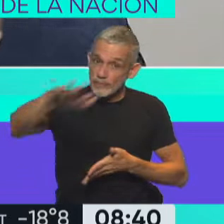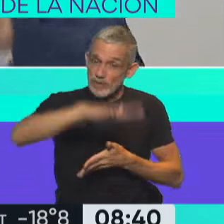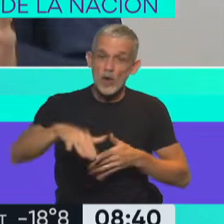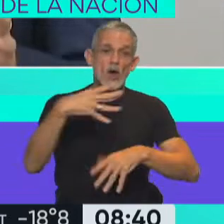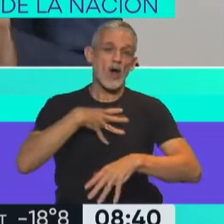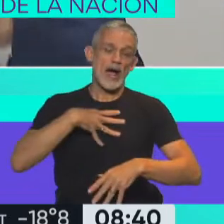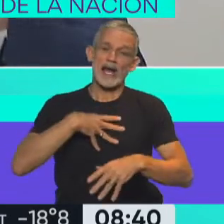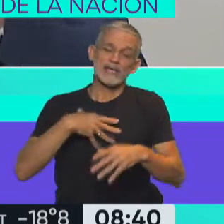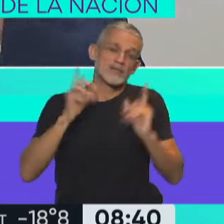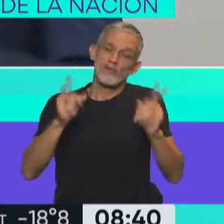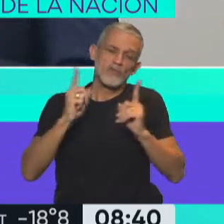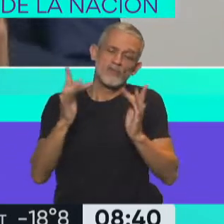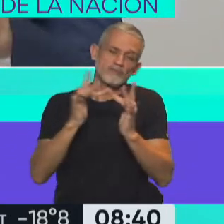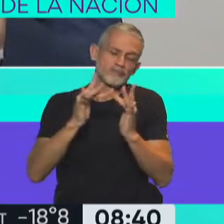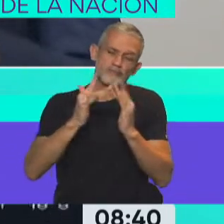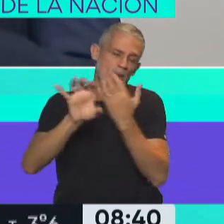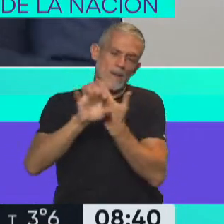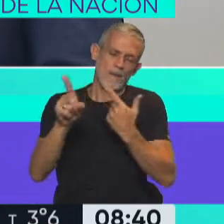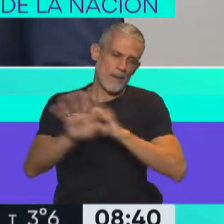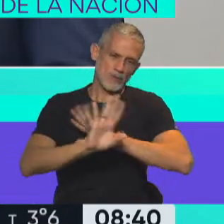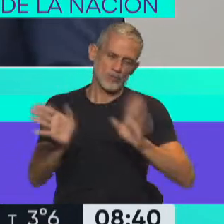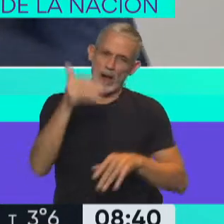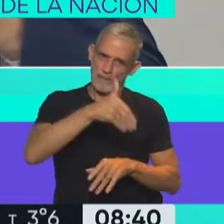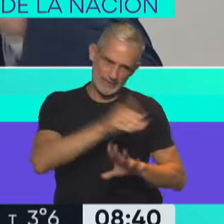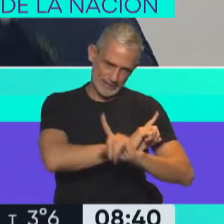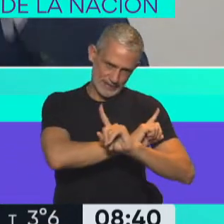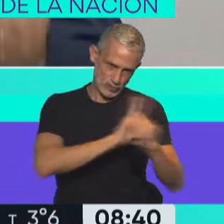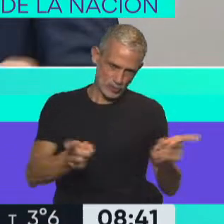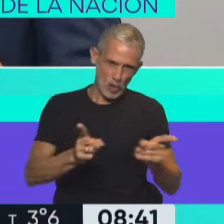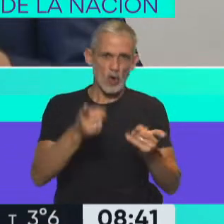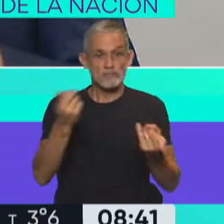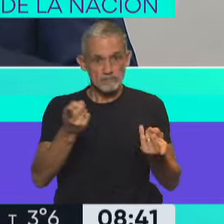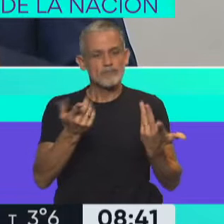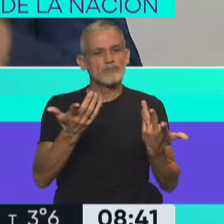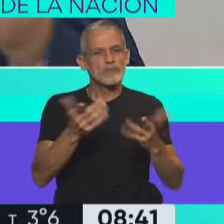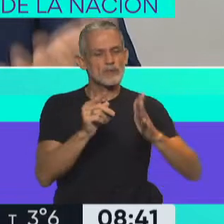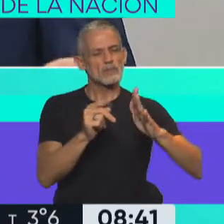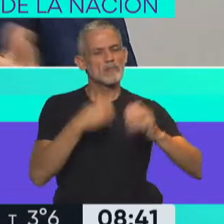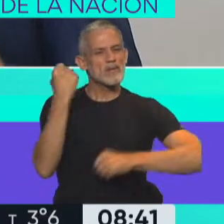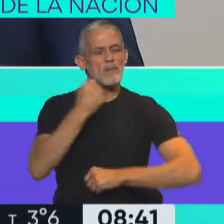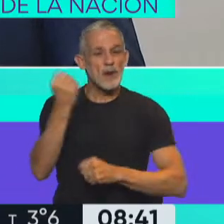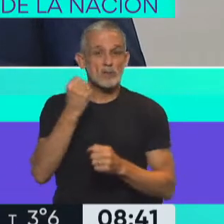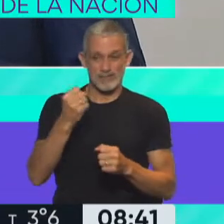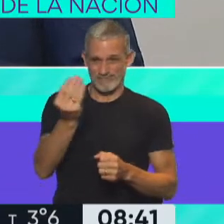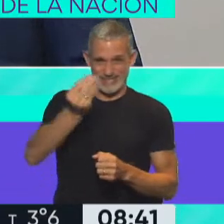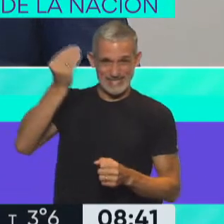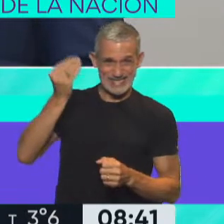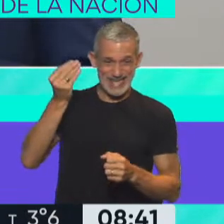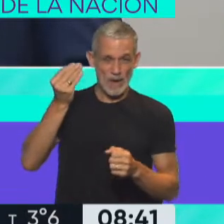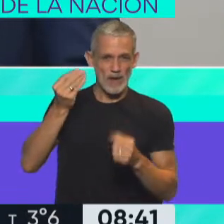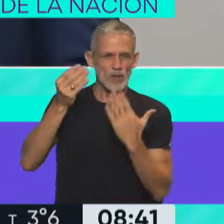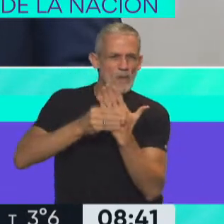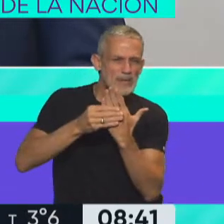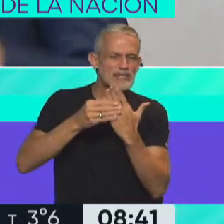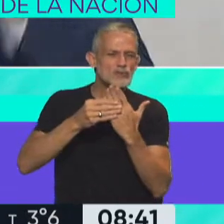clases hay que sostenerlas exclusivamente del modo no presencial, ¿no? Y este es un paso fundamental. Estuvimos el día sábado con el